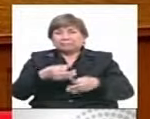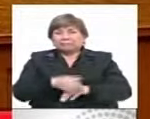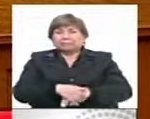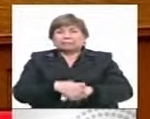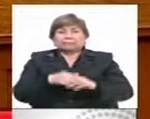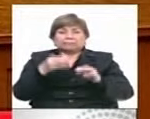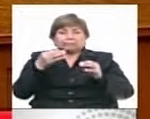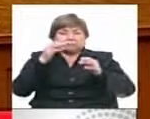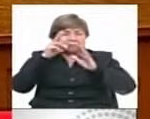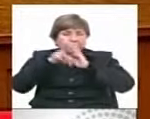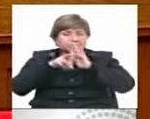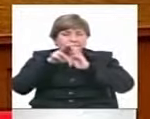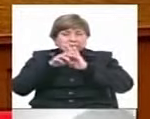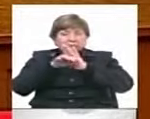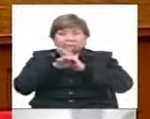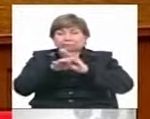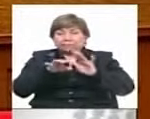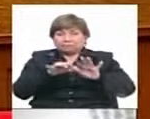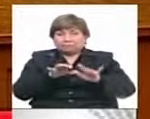la virtualidad